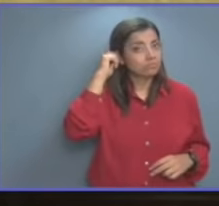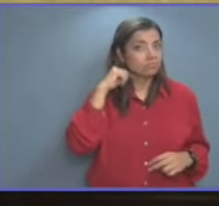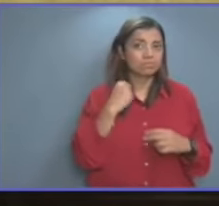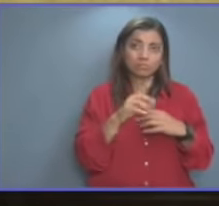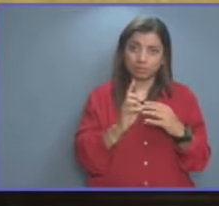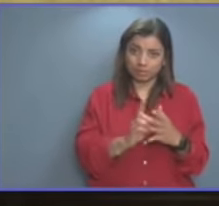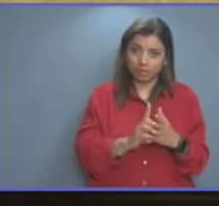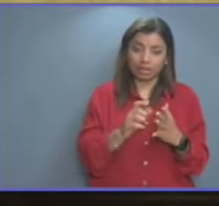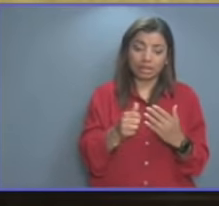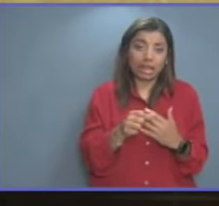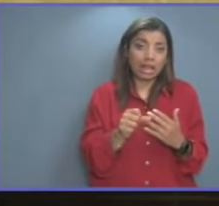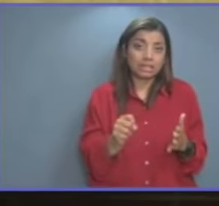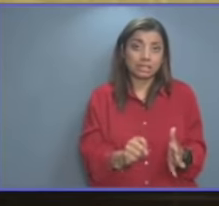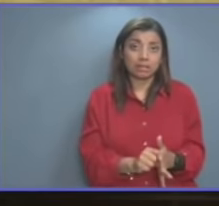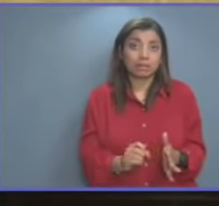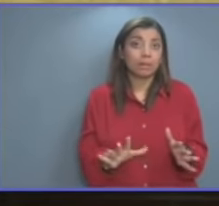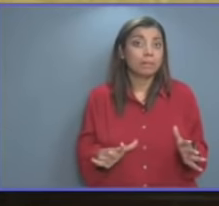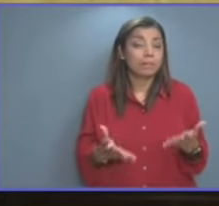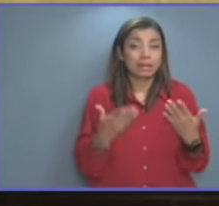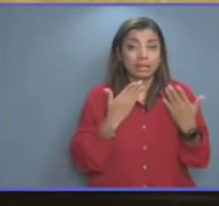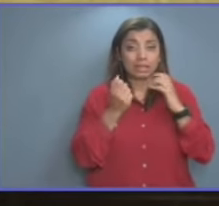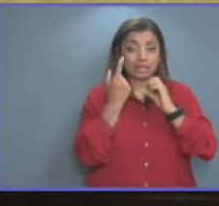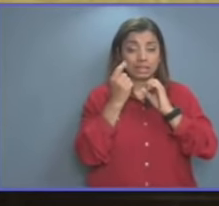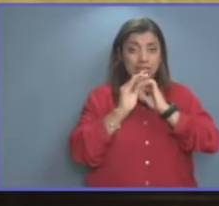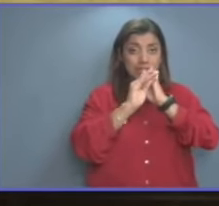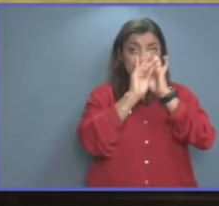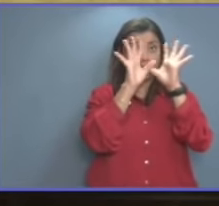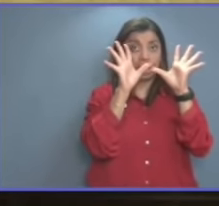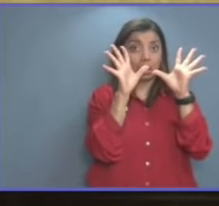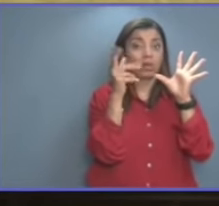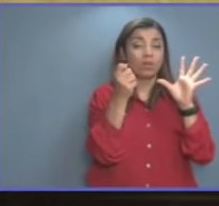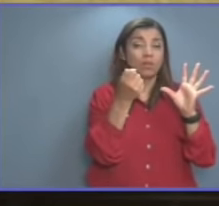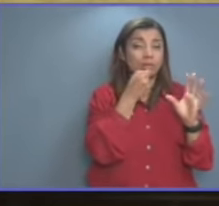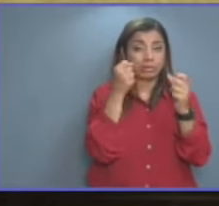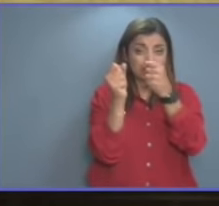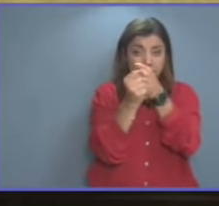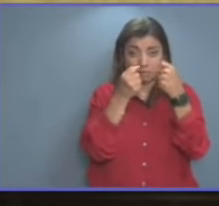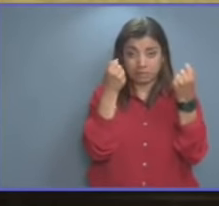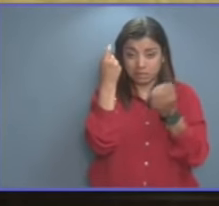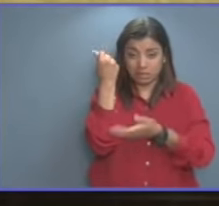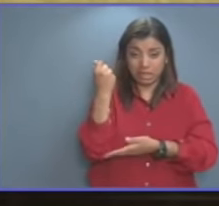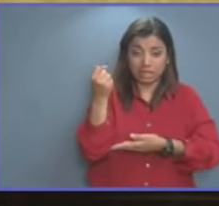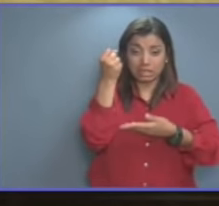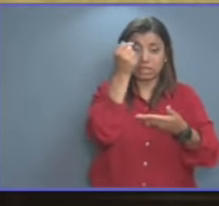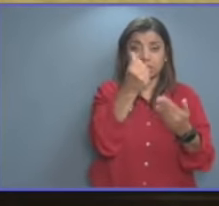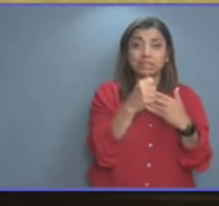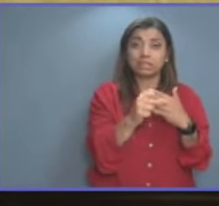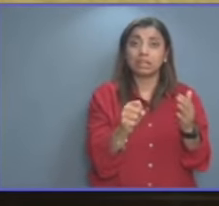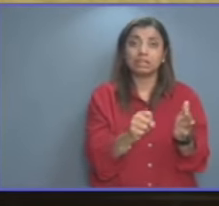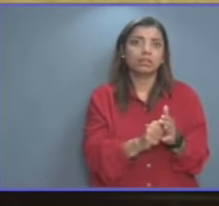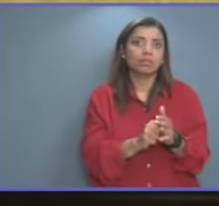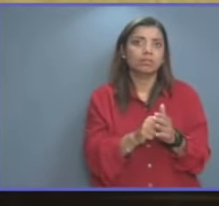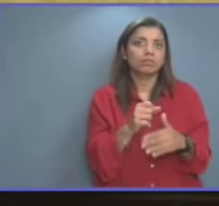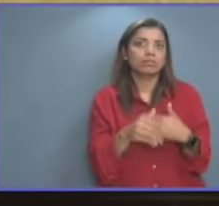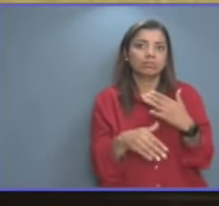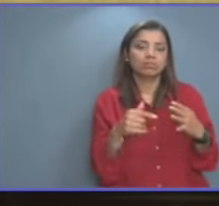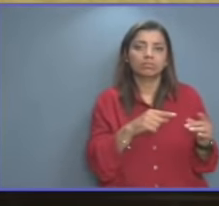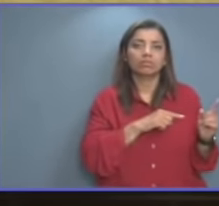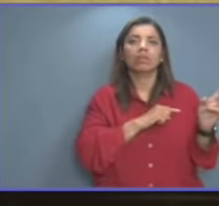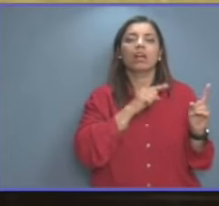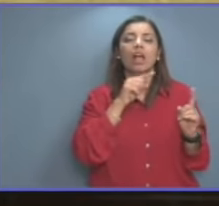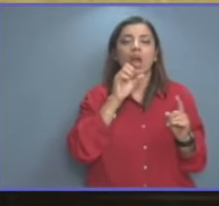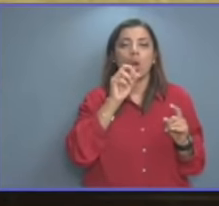de la nueva asamblea para esclarecer las millonarias asignaciones que desde la asamblea legislativa se efectuaron a